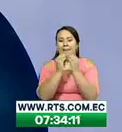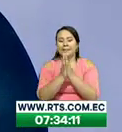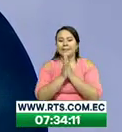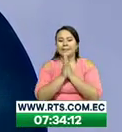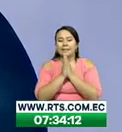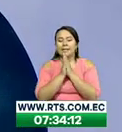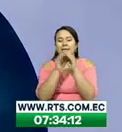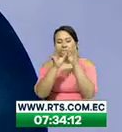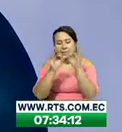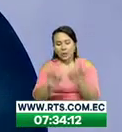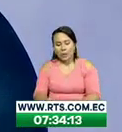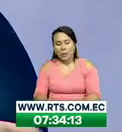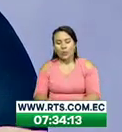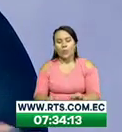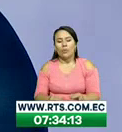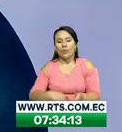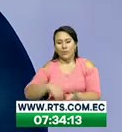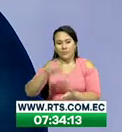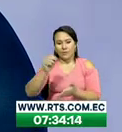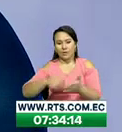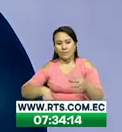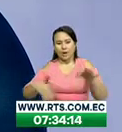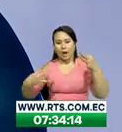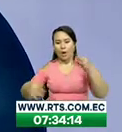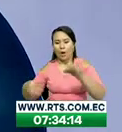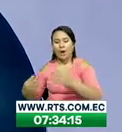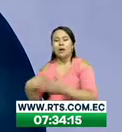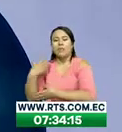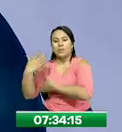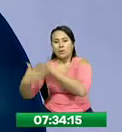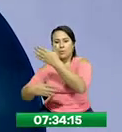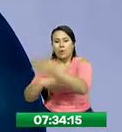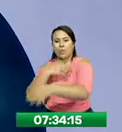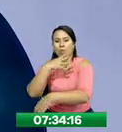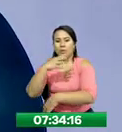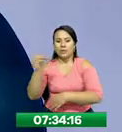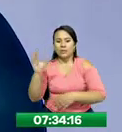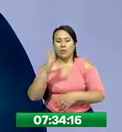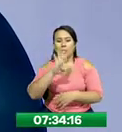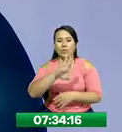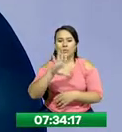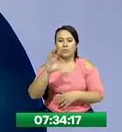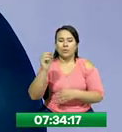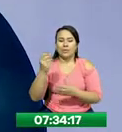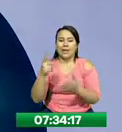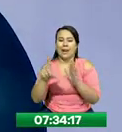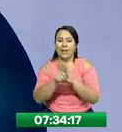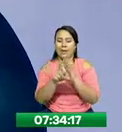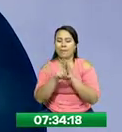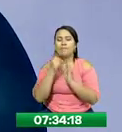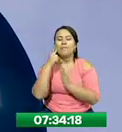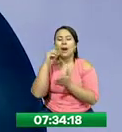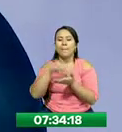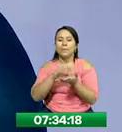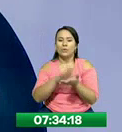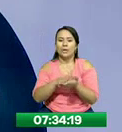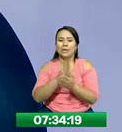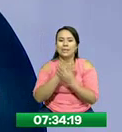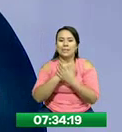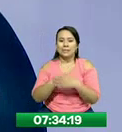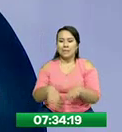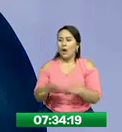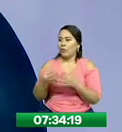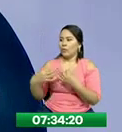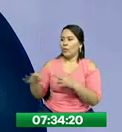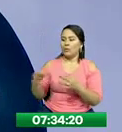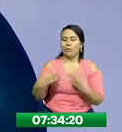uno se firman los papeles y de ahí en adelante corren 150 días para tener el modelo que vamos a utilizar. Ya con el modelo que